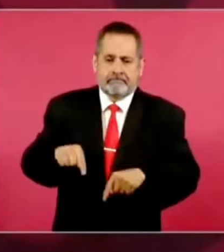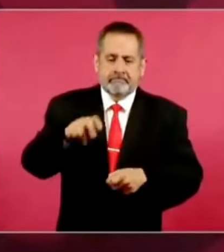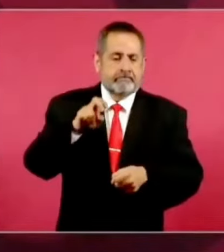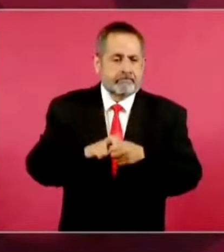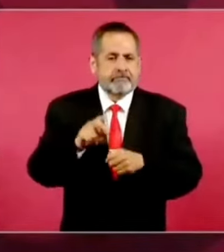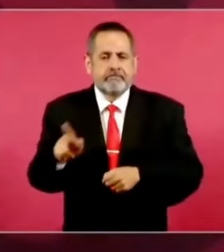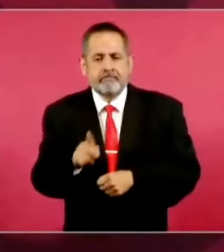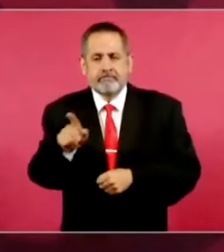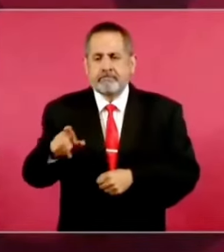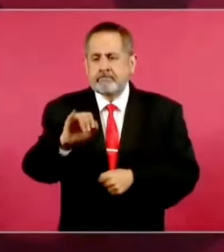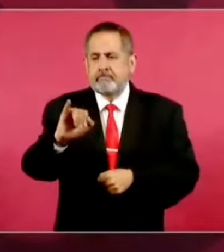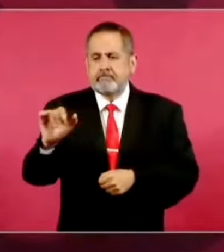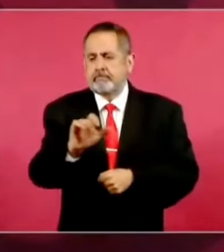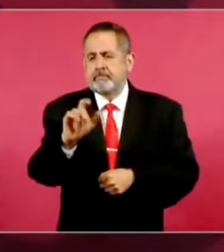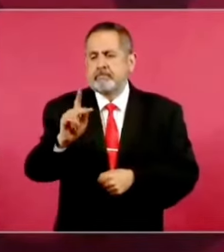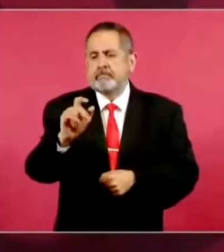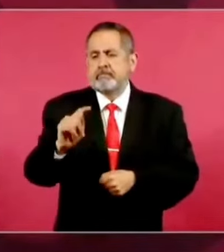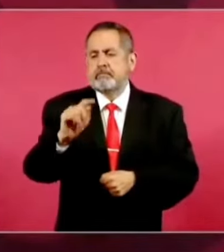Ixtepec.